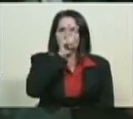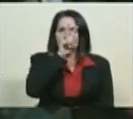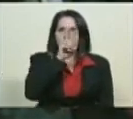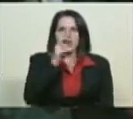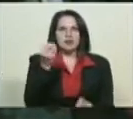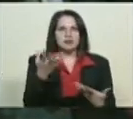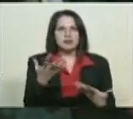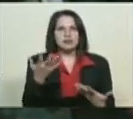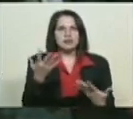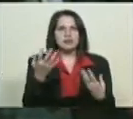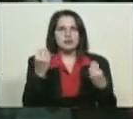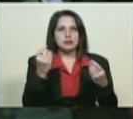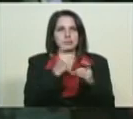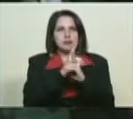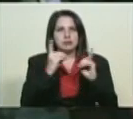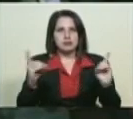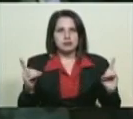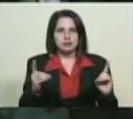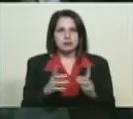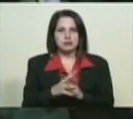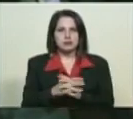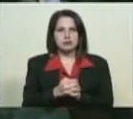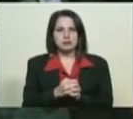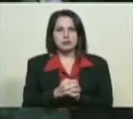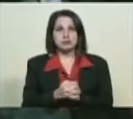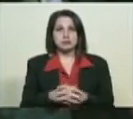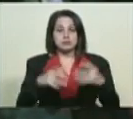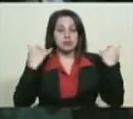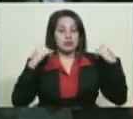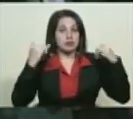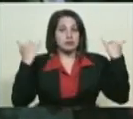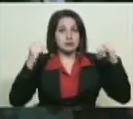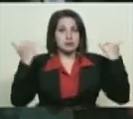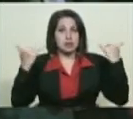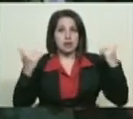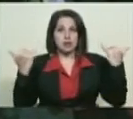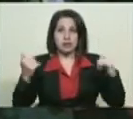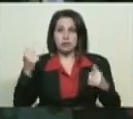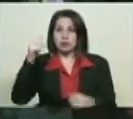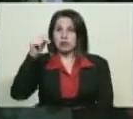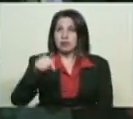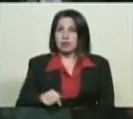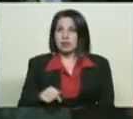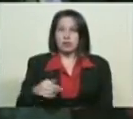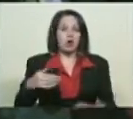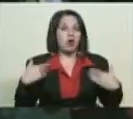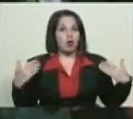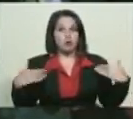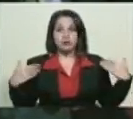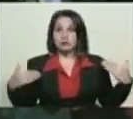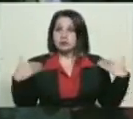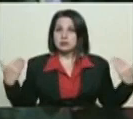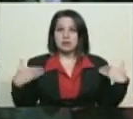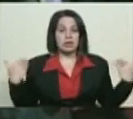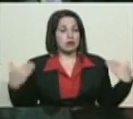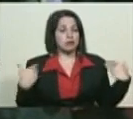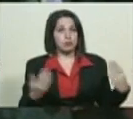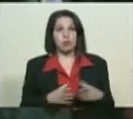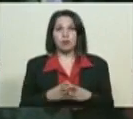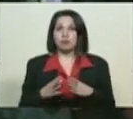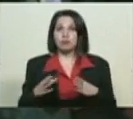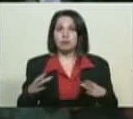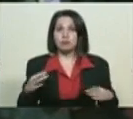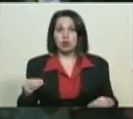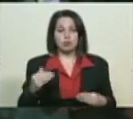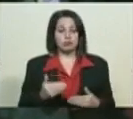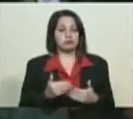de Venezuela, de su democracia. Nosotros celebramos desde aquí, estamos muy contentos de todo el